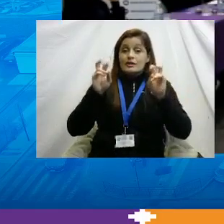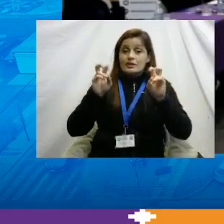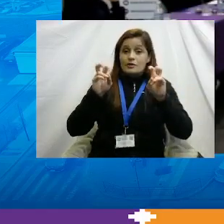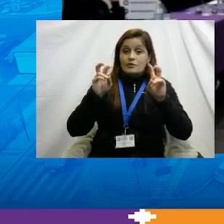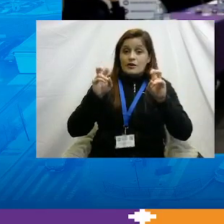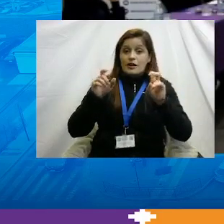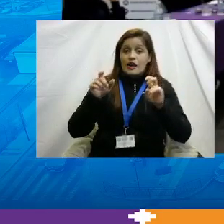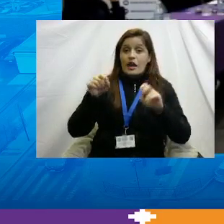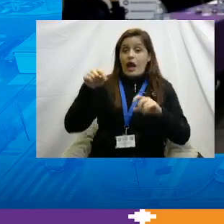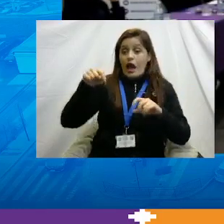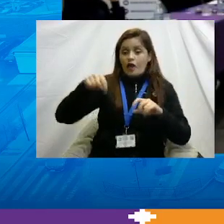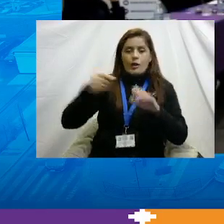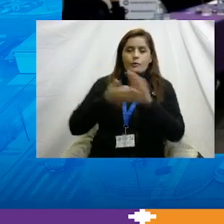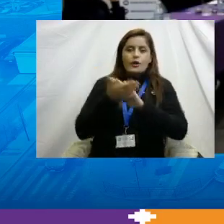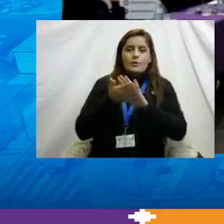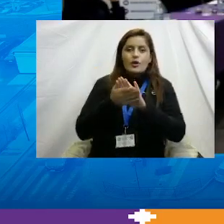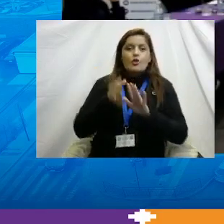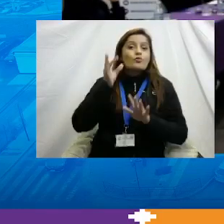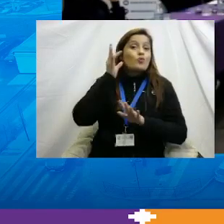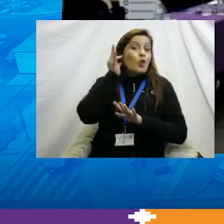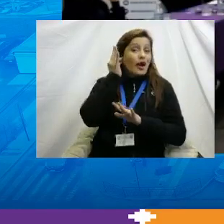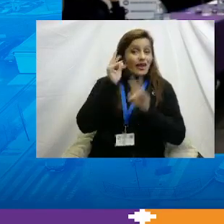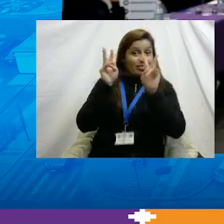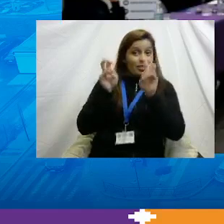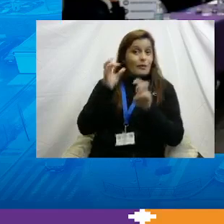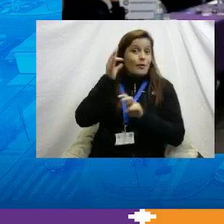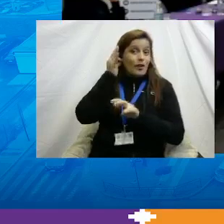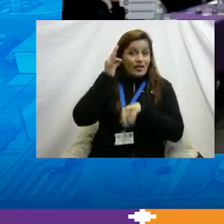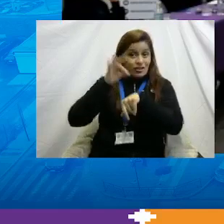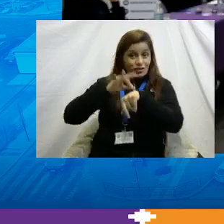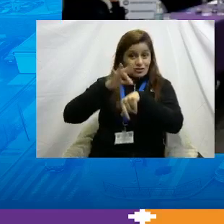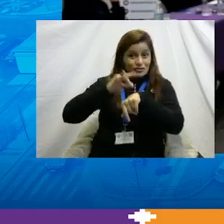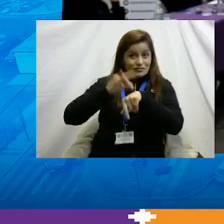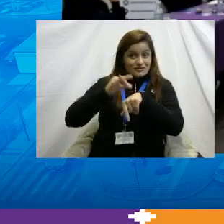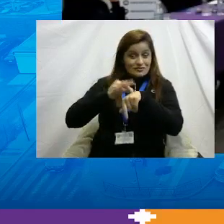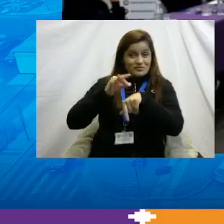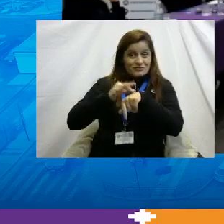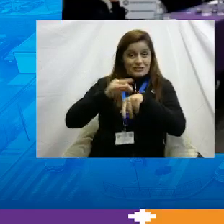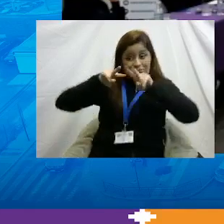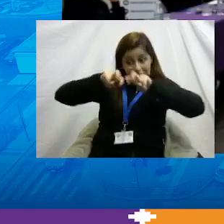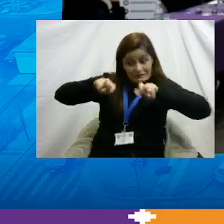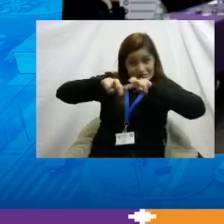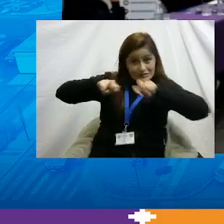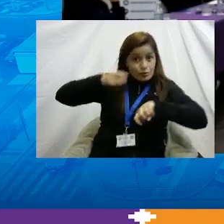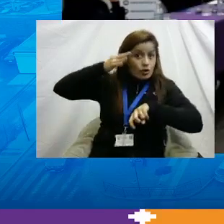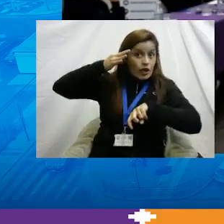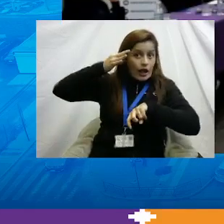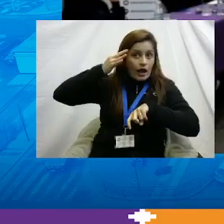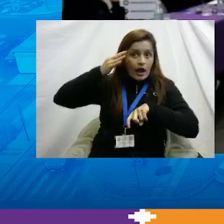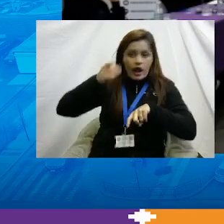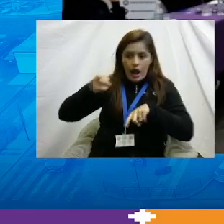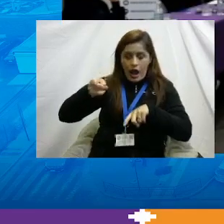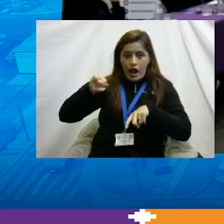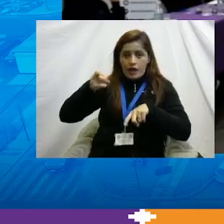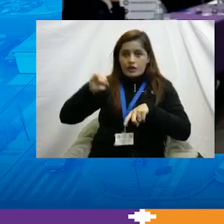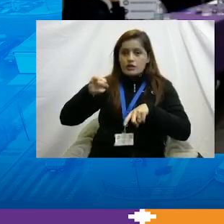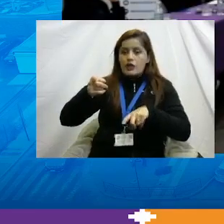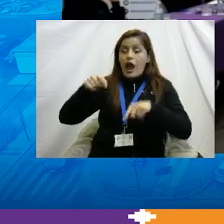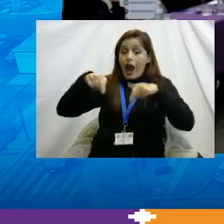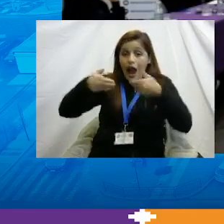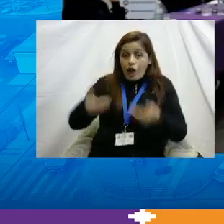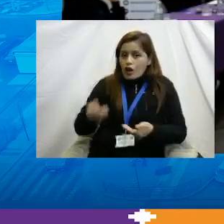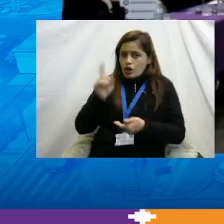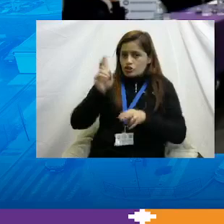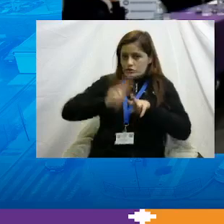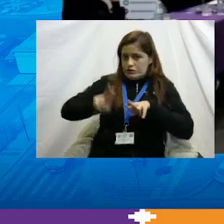social es algo que no se está realizando y que justamente también se está llevando un trabajo minucioso y